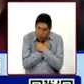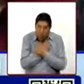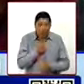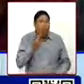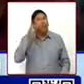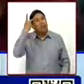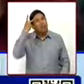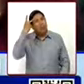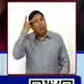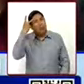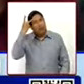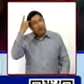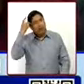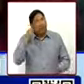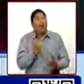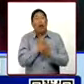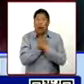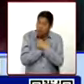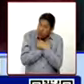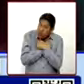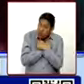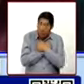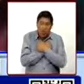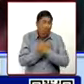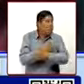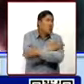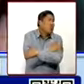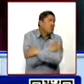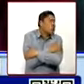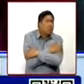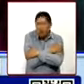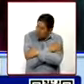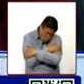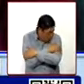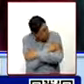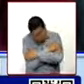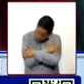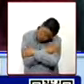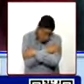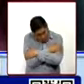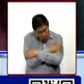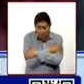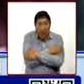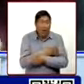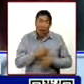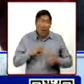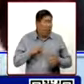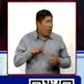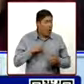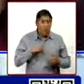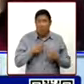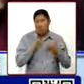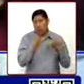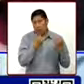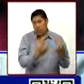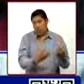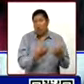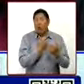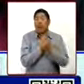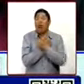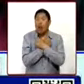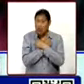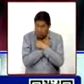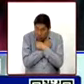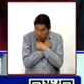madres hay que tener firmeza el amor no es solo apapachos El amor no tiene que confundirse con Bueno te doy lo que tú quieras El